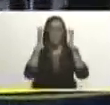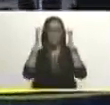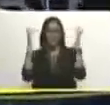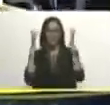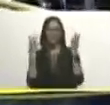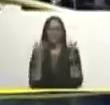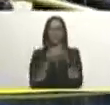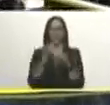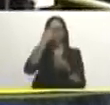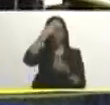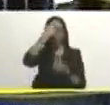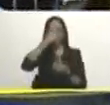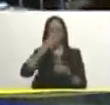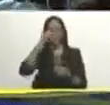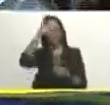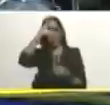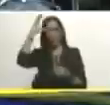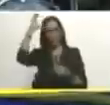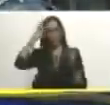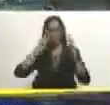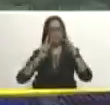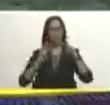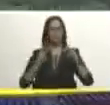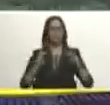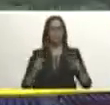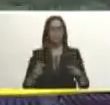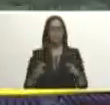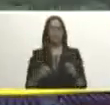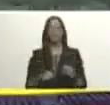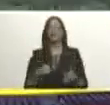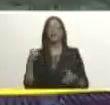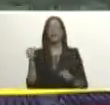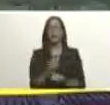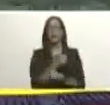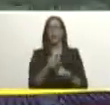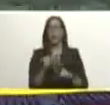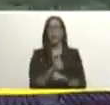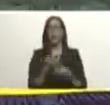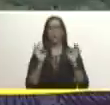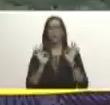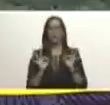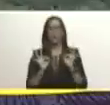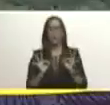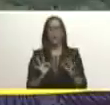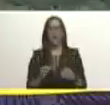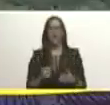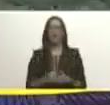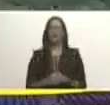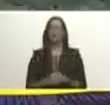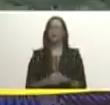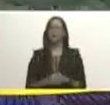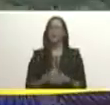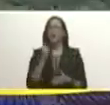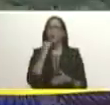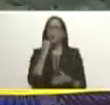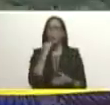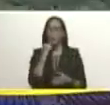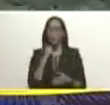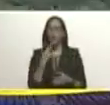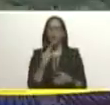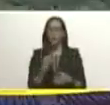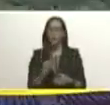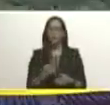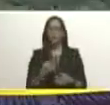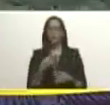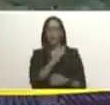pueblo, desarrollando la capacidad investigativa para dar golpes certeros al delito. Así lo precisaba el jefe de